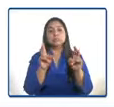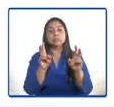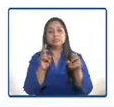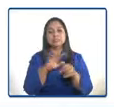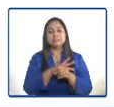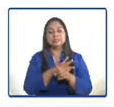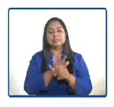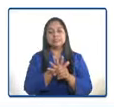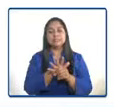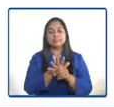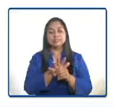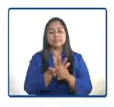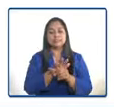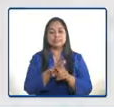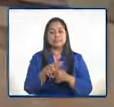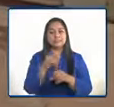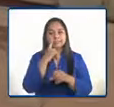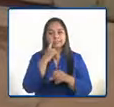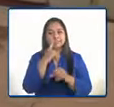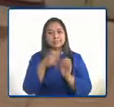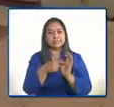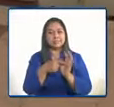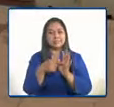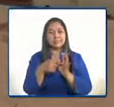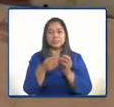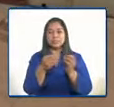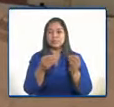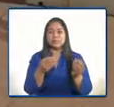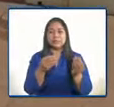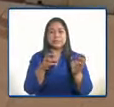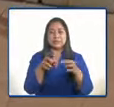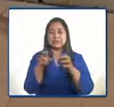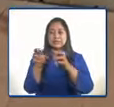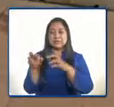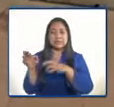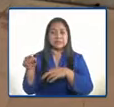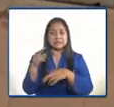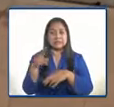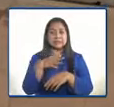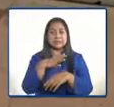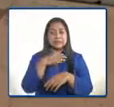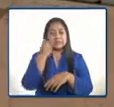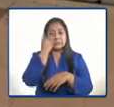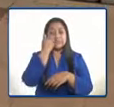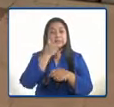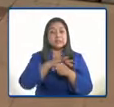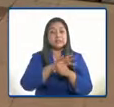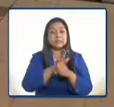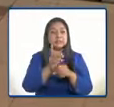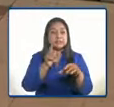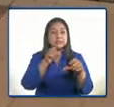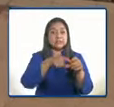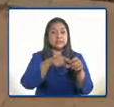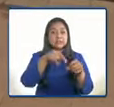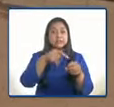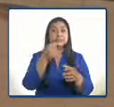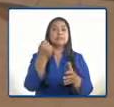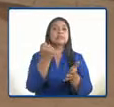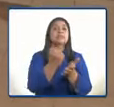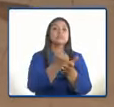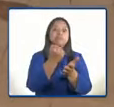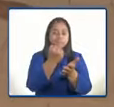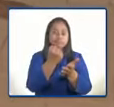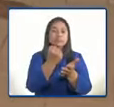coronavirus. Hemos tenido una muestra de muchísimas personas con contagio dentro del área de pasaportes, y en